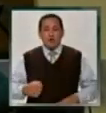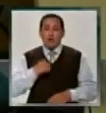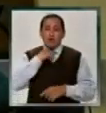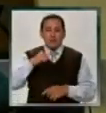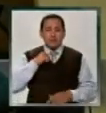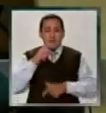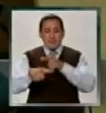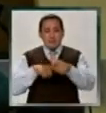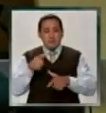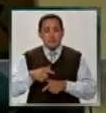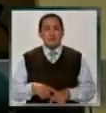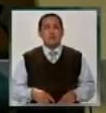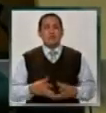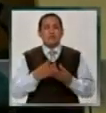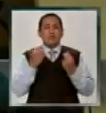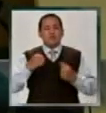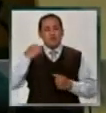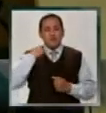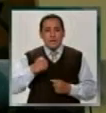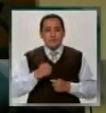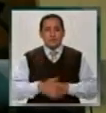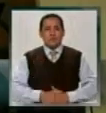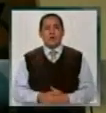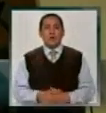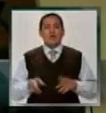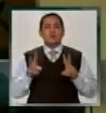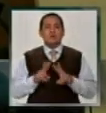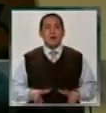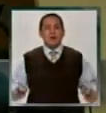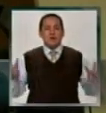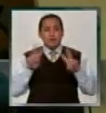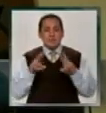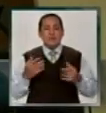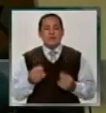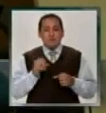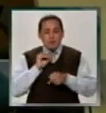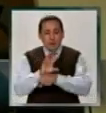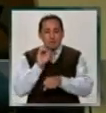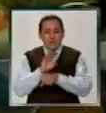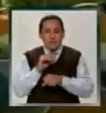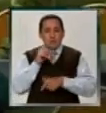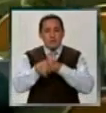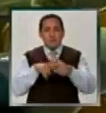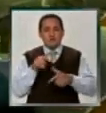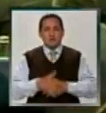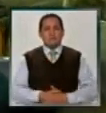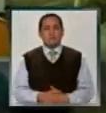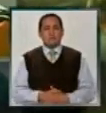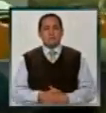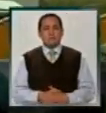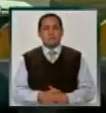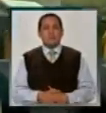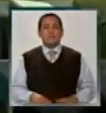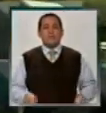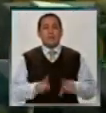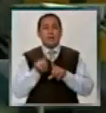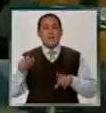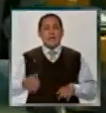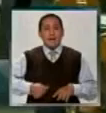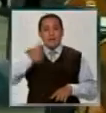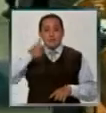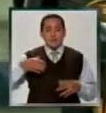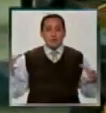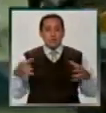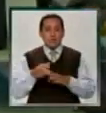sociedad, sino tanto daño hace en los valores que vamos formando en una sociedad. Por su parte, el jefe de